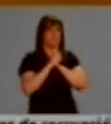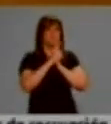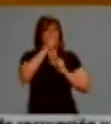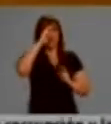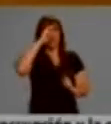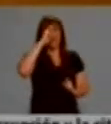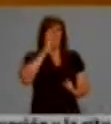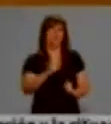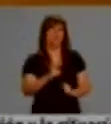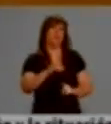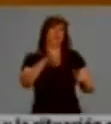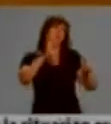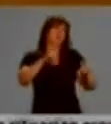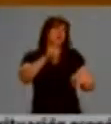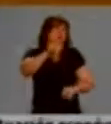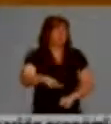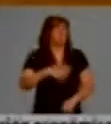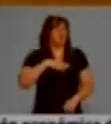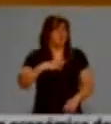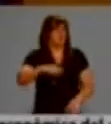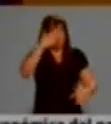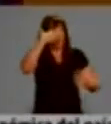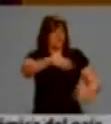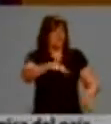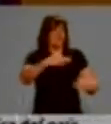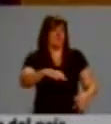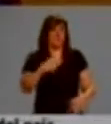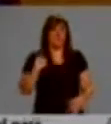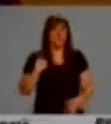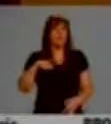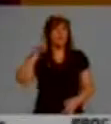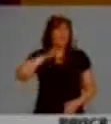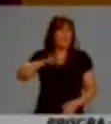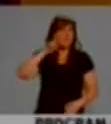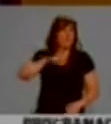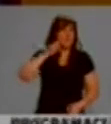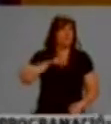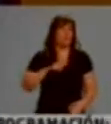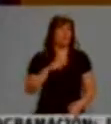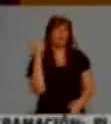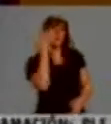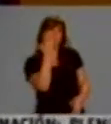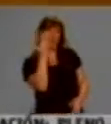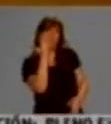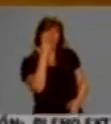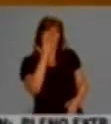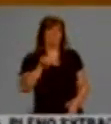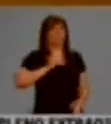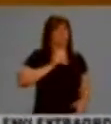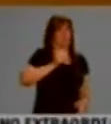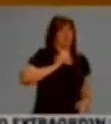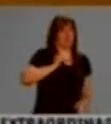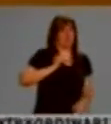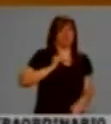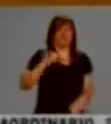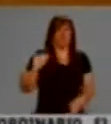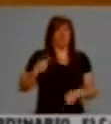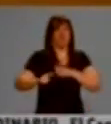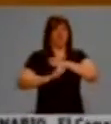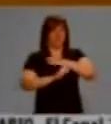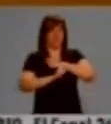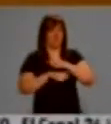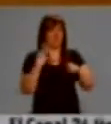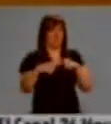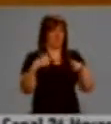a la presunción de inocencia y no utilizar la mentira y las sospechas infundadas, cuando no la infamia, como arma política.